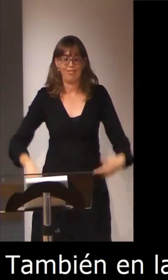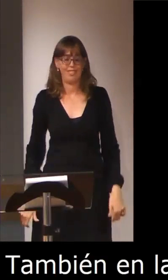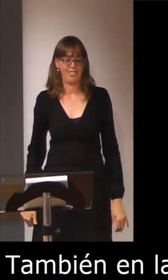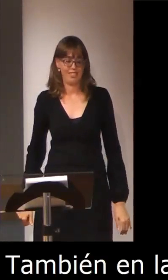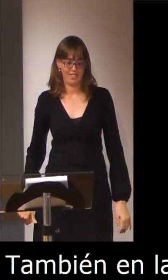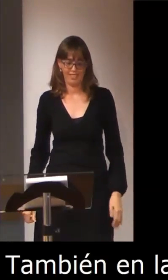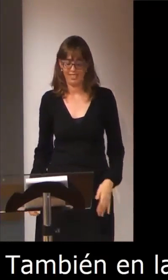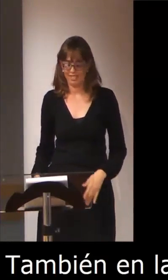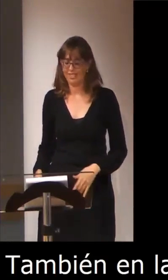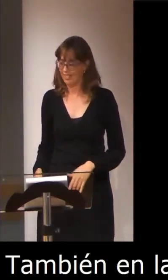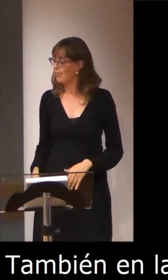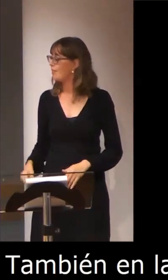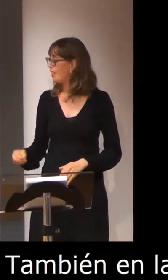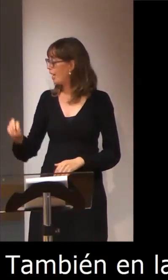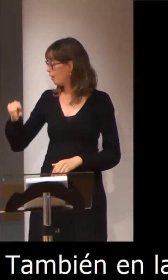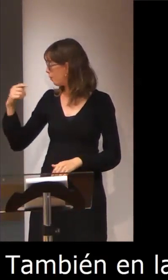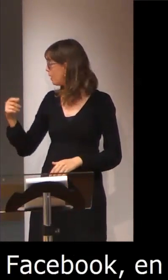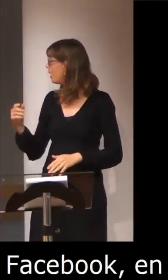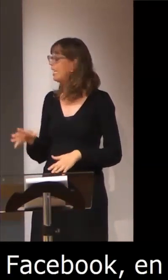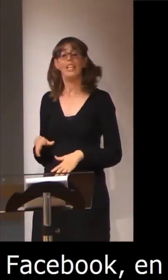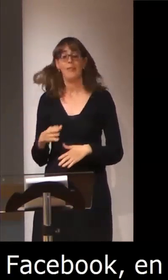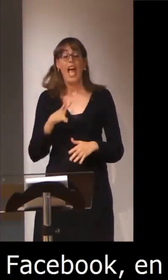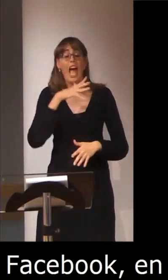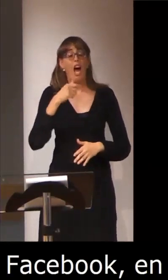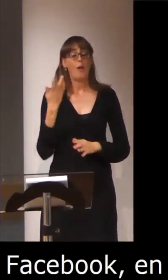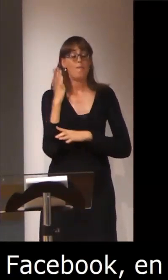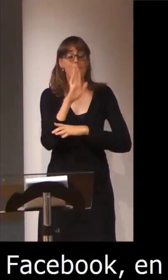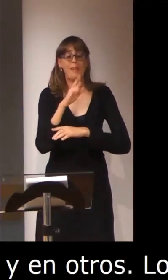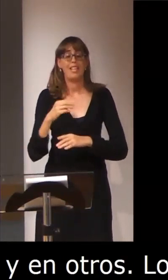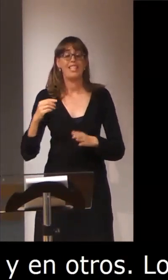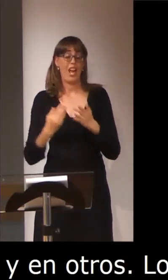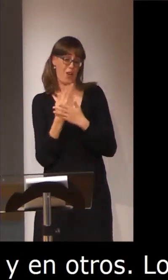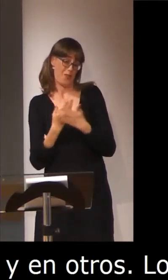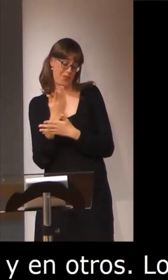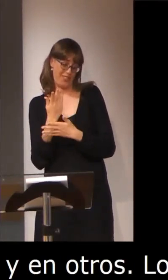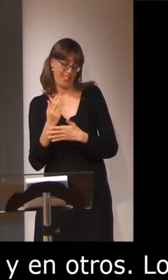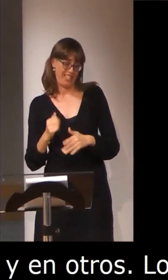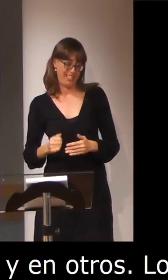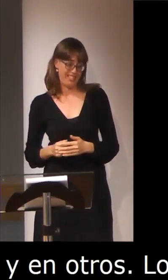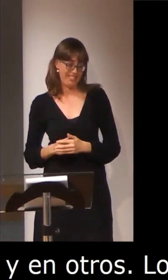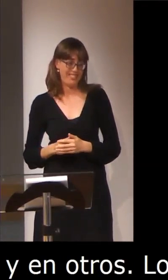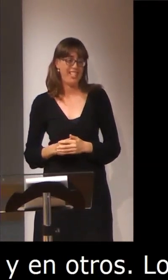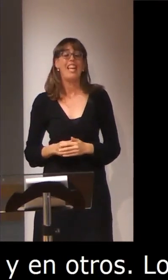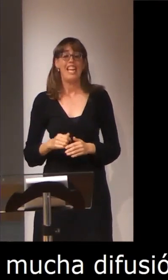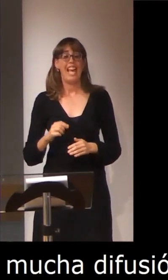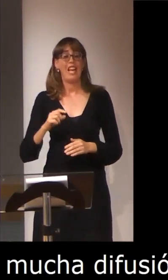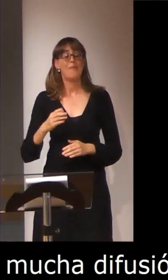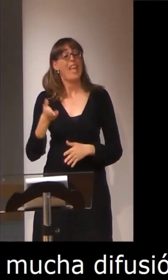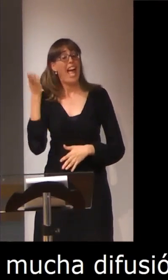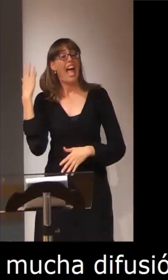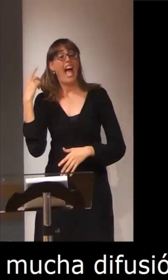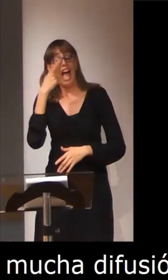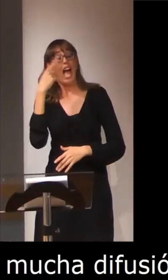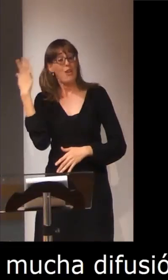es que se haga mucha difusión de los materiales que utilizamos. Por lo que vamos a presentar son unas jornadas de lengua de